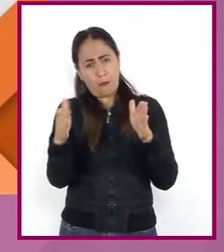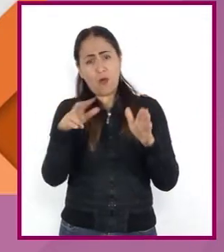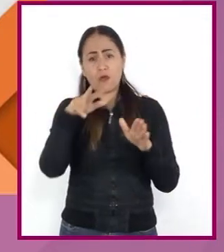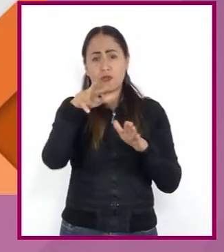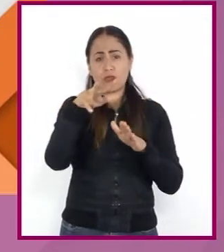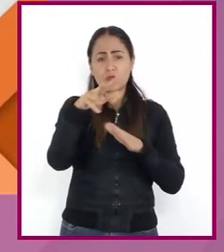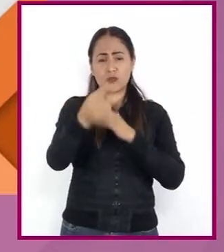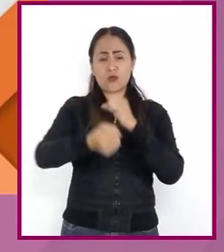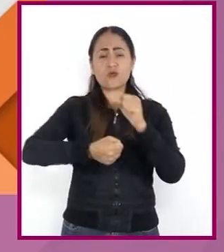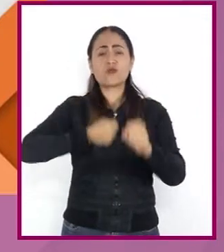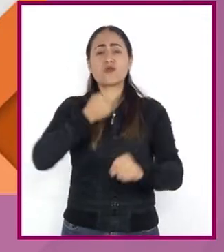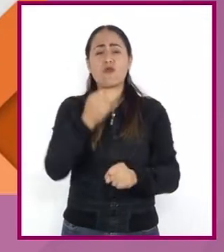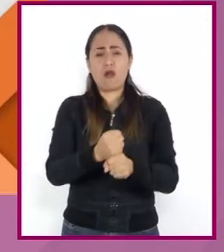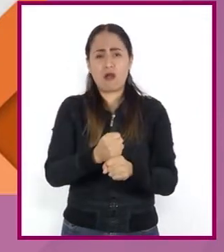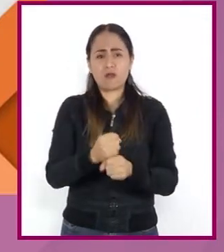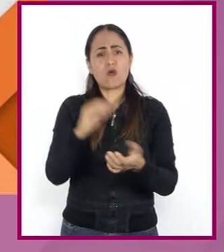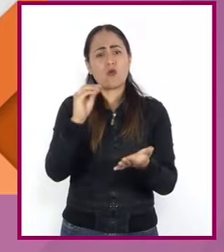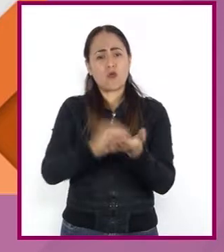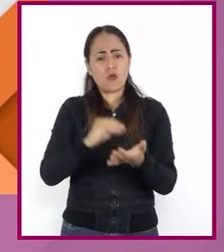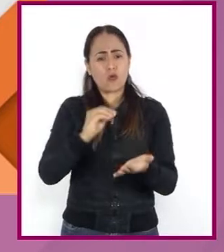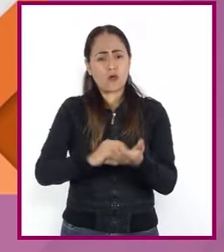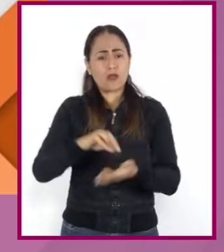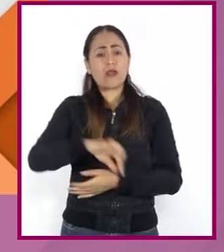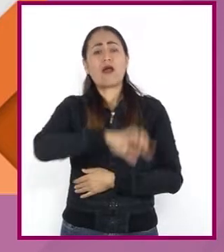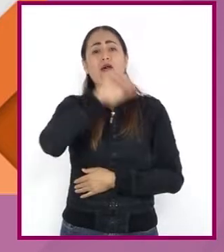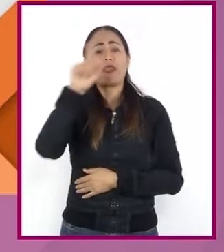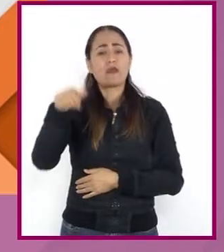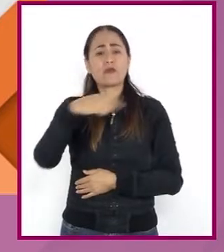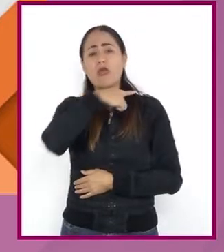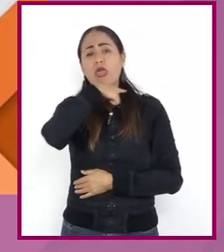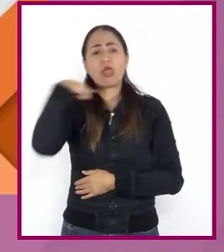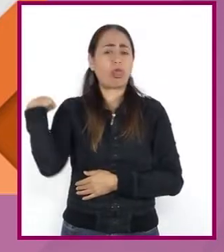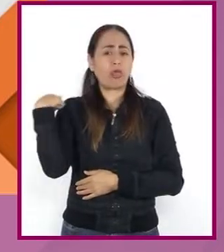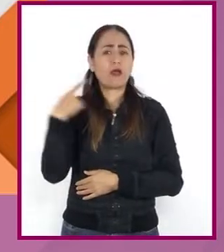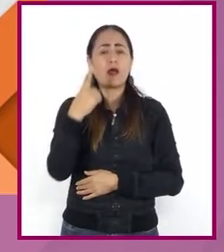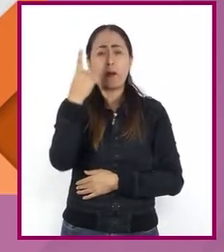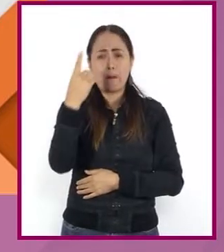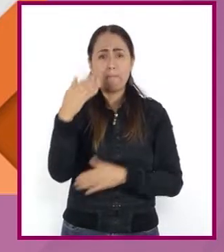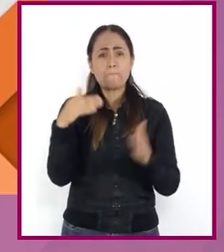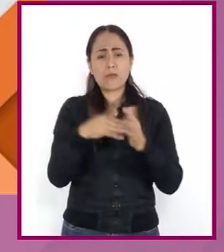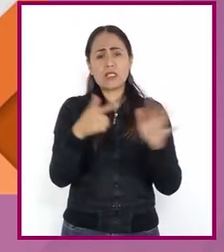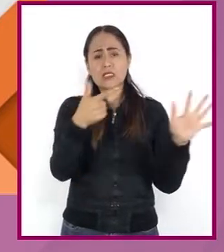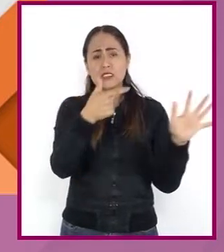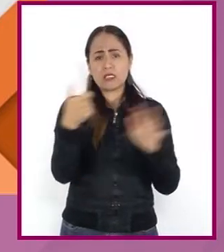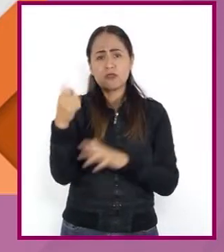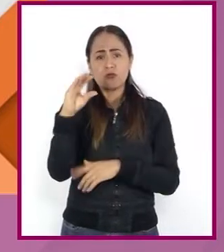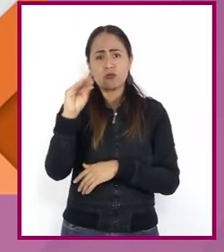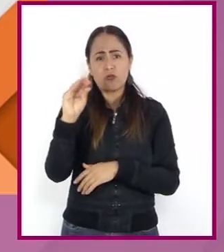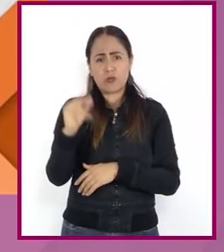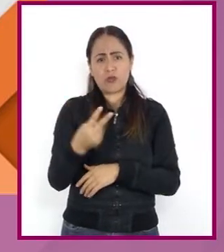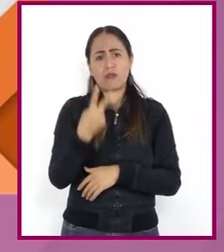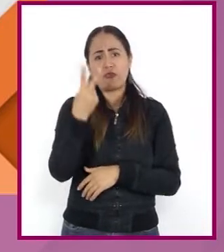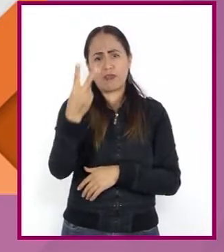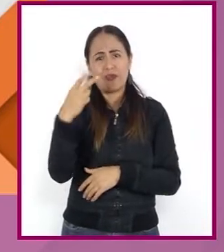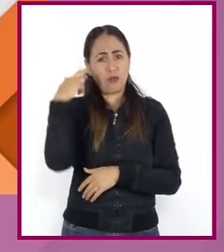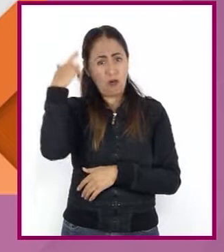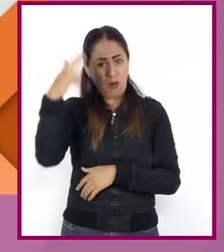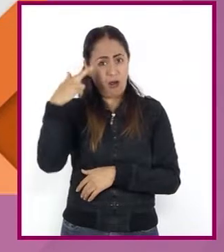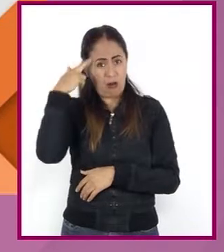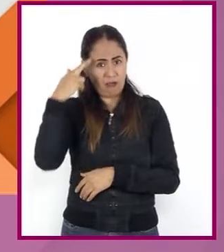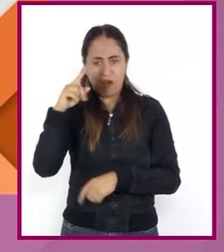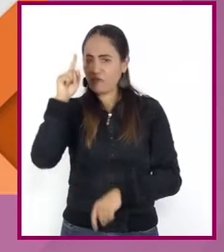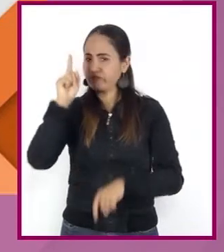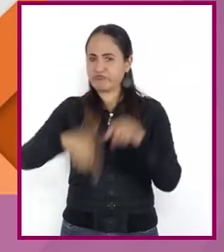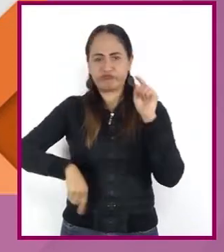años y cuyo degollamiento en 1792 marcó el fin de la monarquía